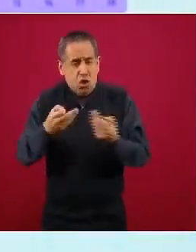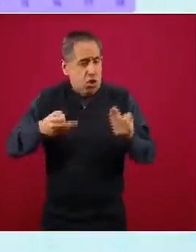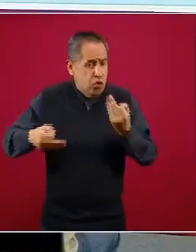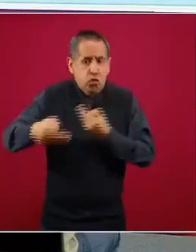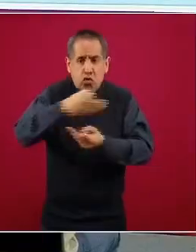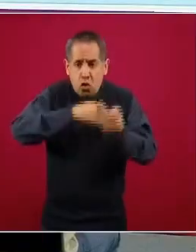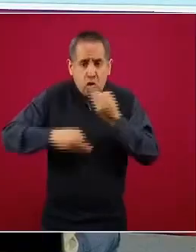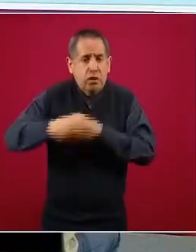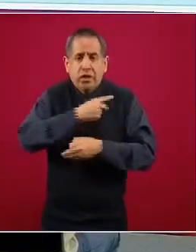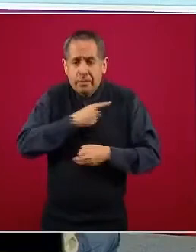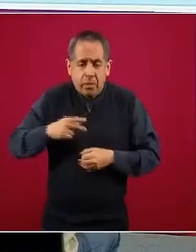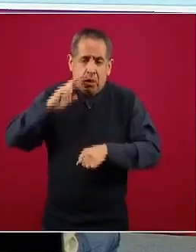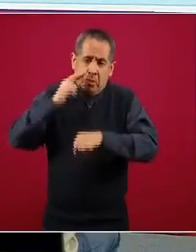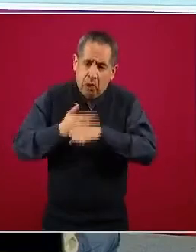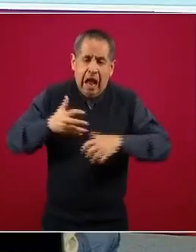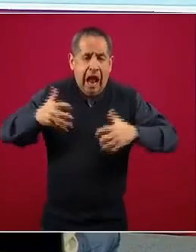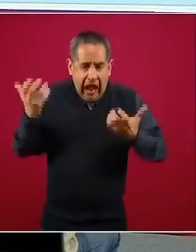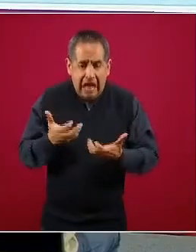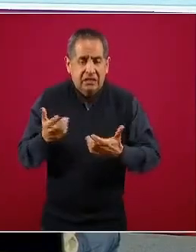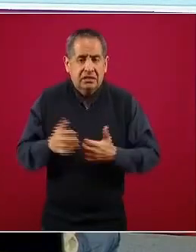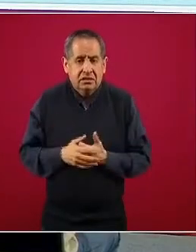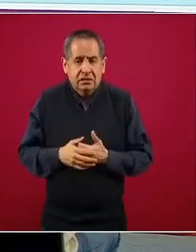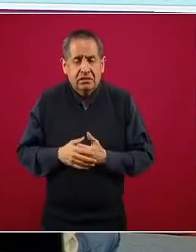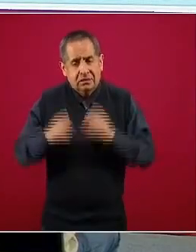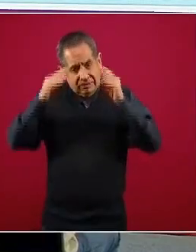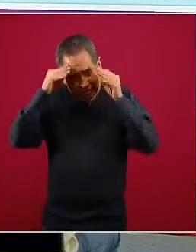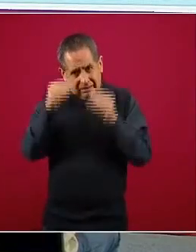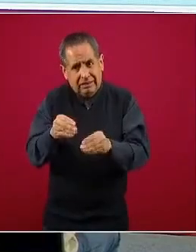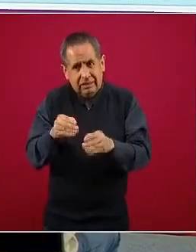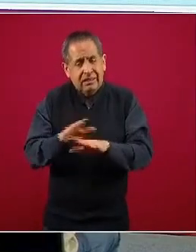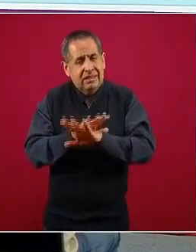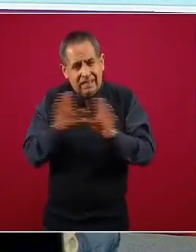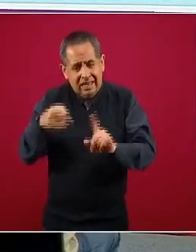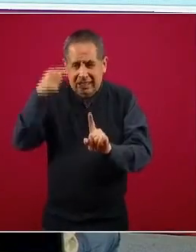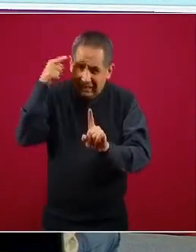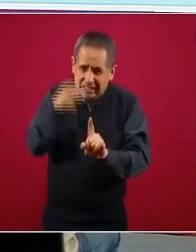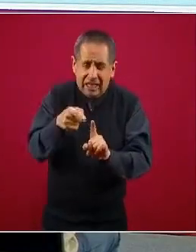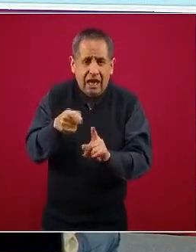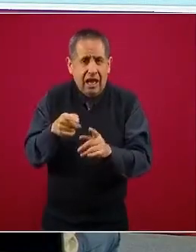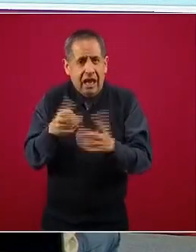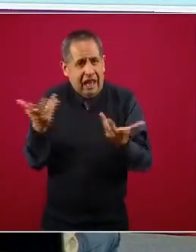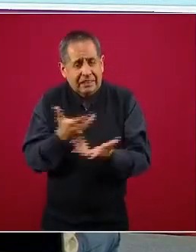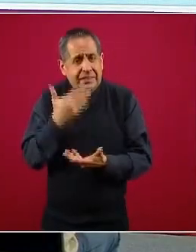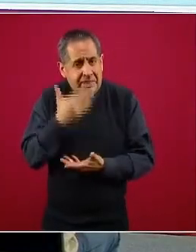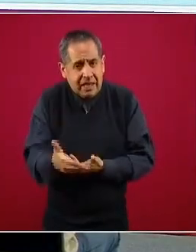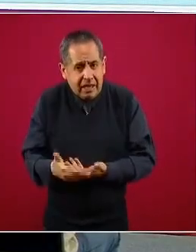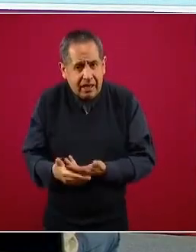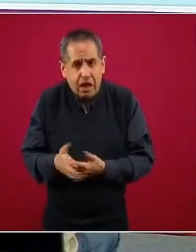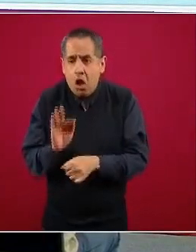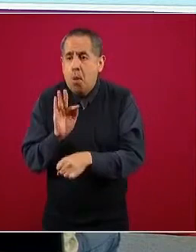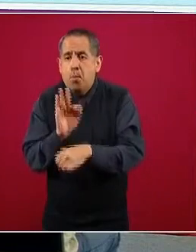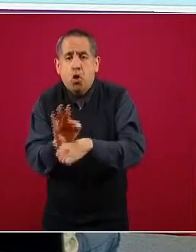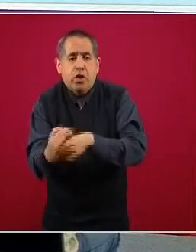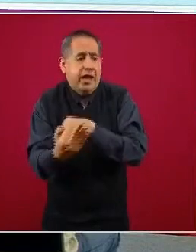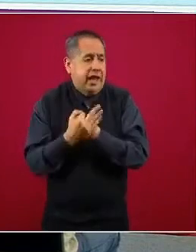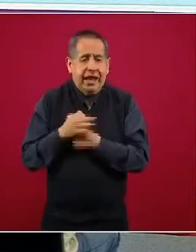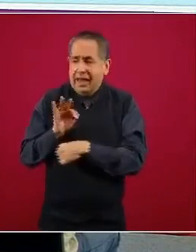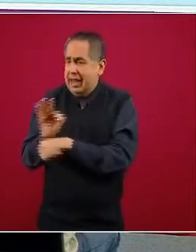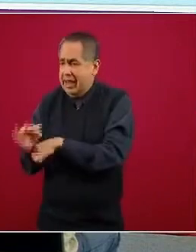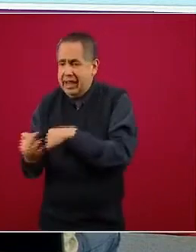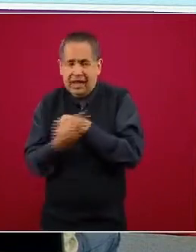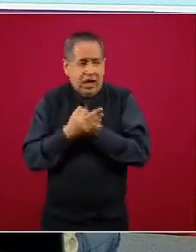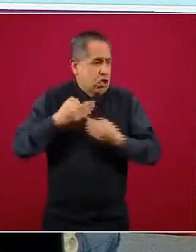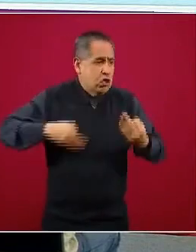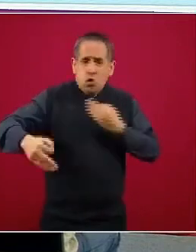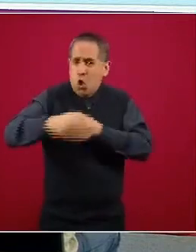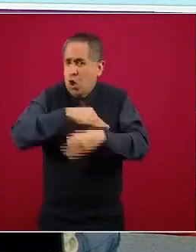Todos y todas tenemos que emprender una acción y centrarnos en lo que tenemos que centrarnos, que es protegernos unos